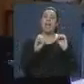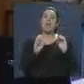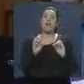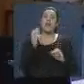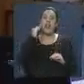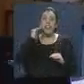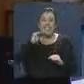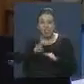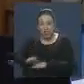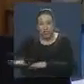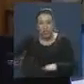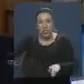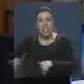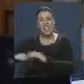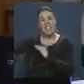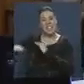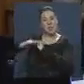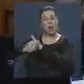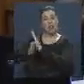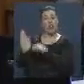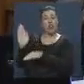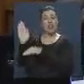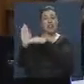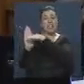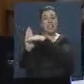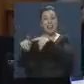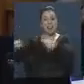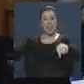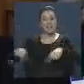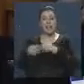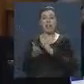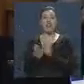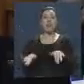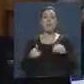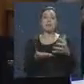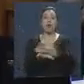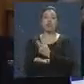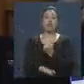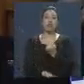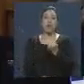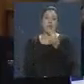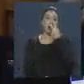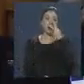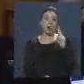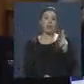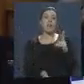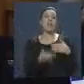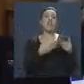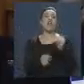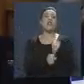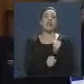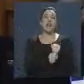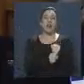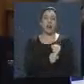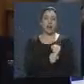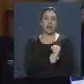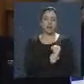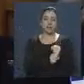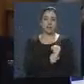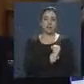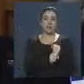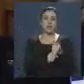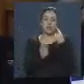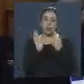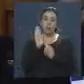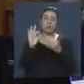buscando homologar todos los niveles y dependencias para que todas tengan el mismo sueldo, independiente de dónde trabajen. Eso demuestra